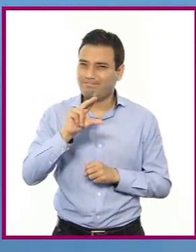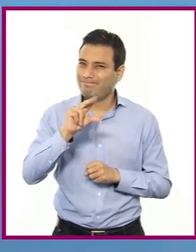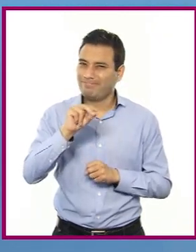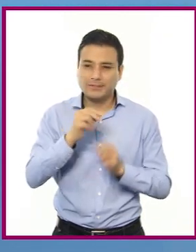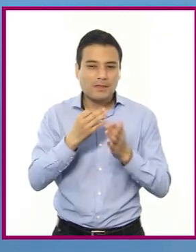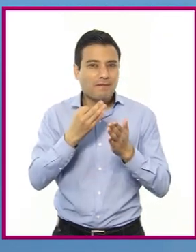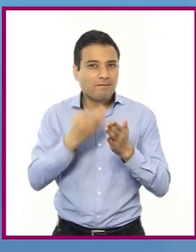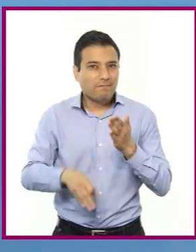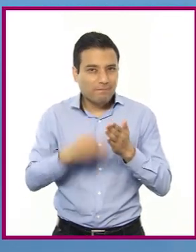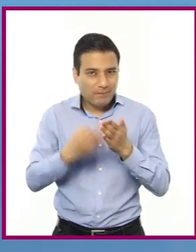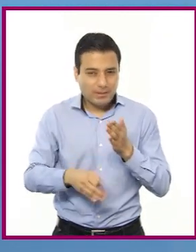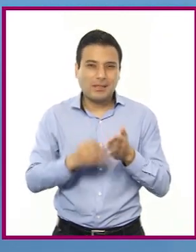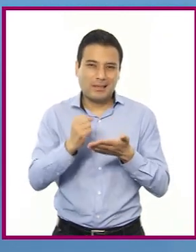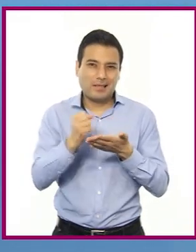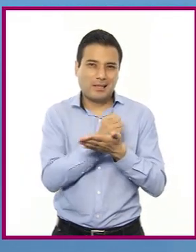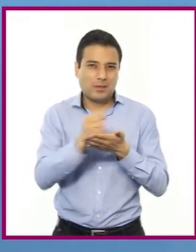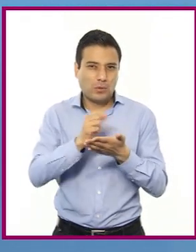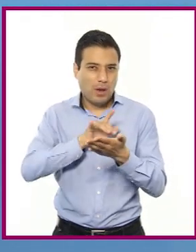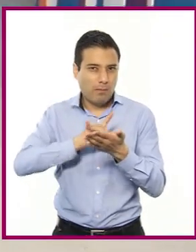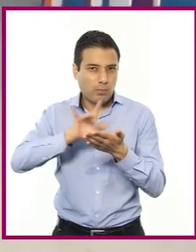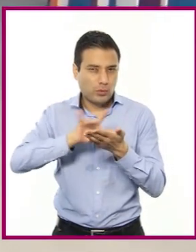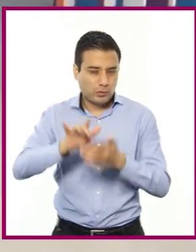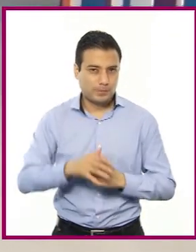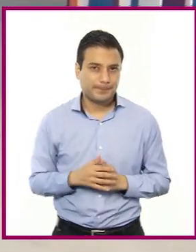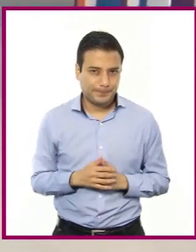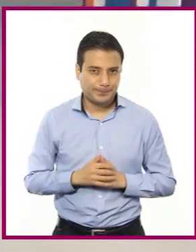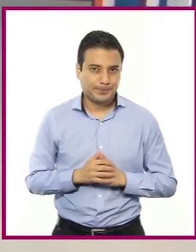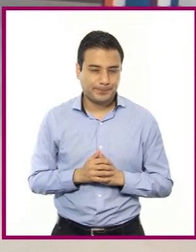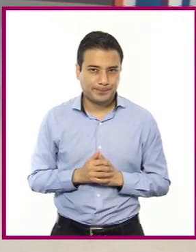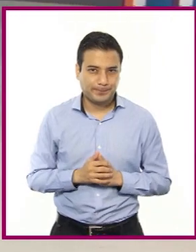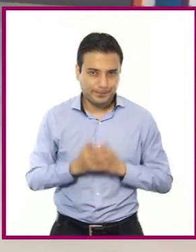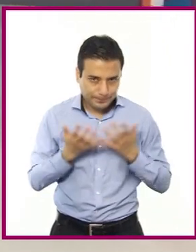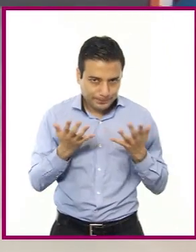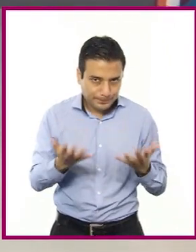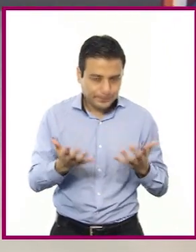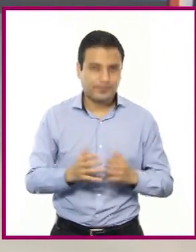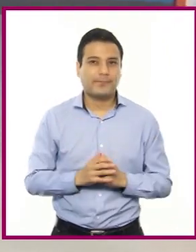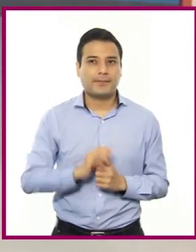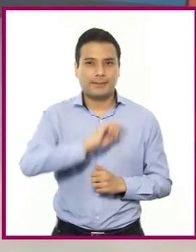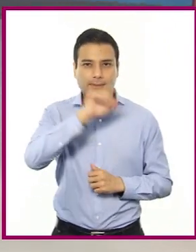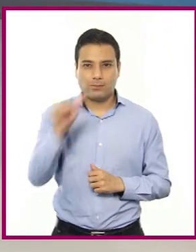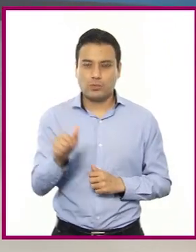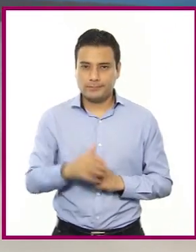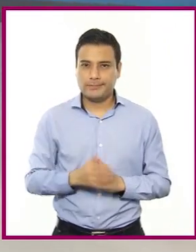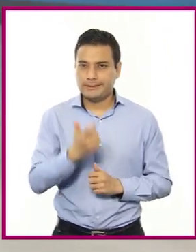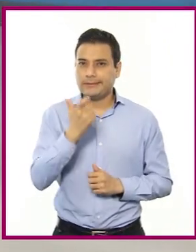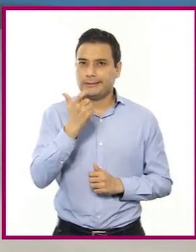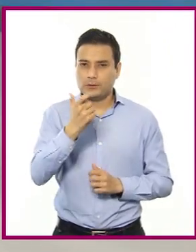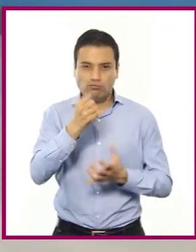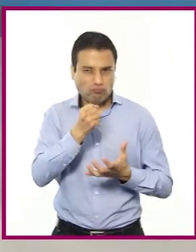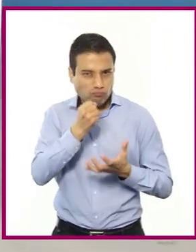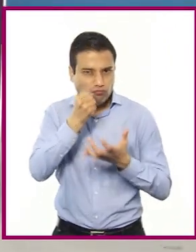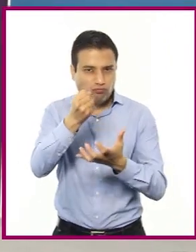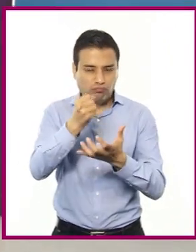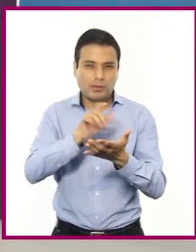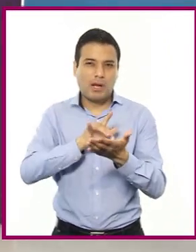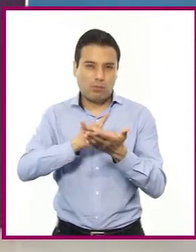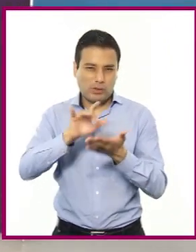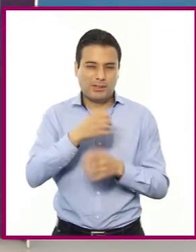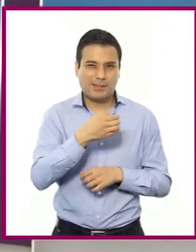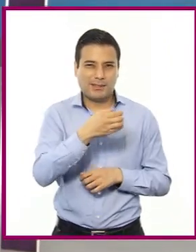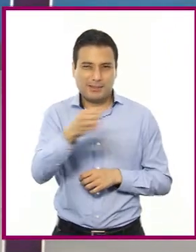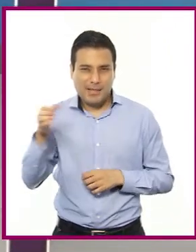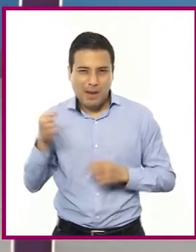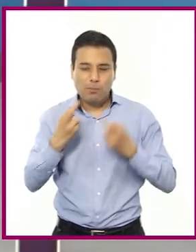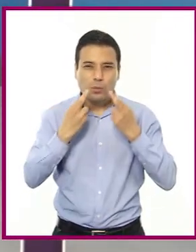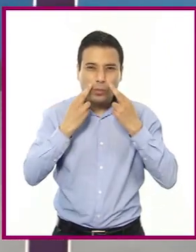el apoyo crediticio por parte del Estado, por lo cual se dio impulso al financiamiento rural para apoyar